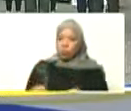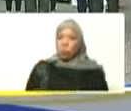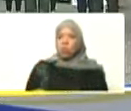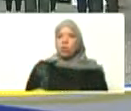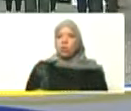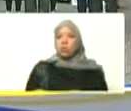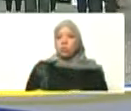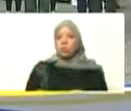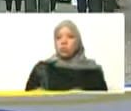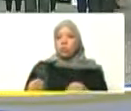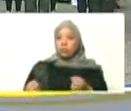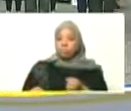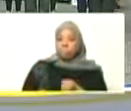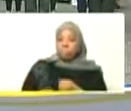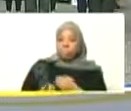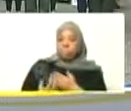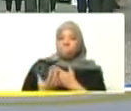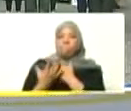esperanzadores,